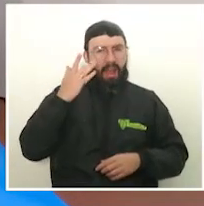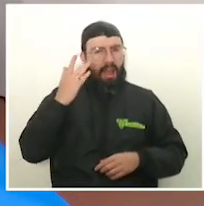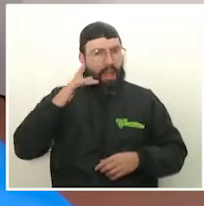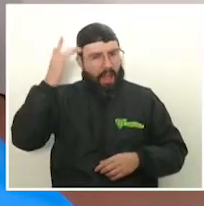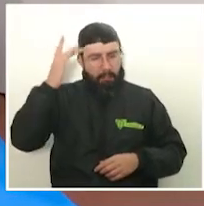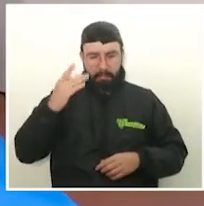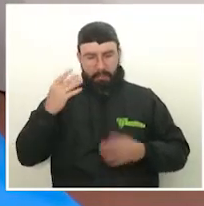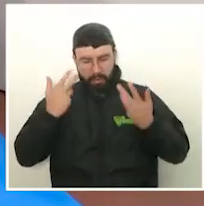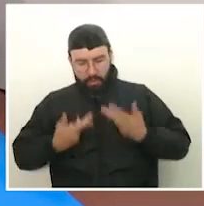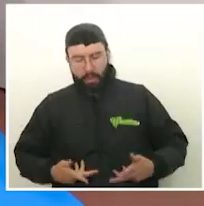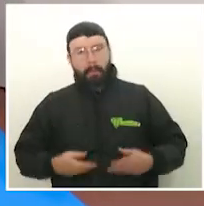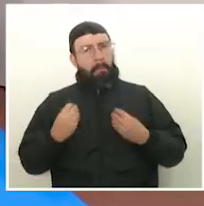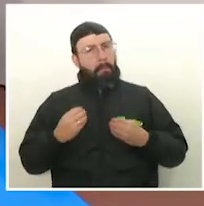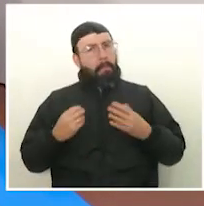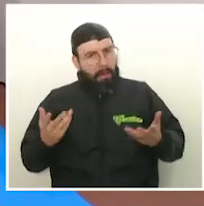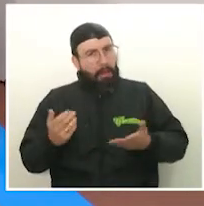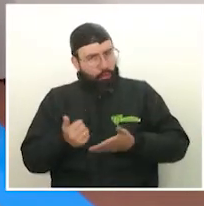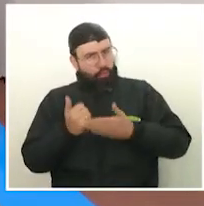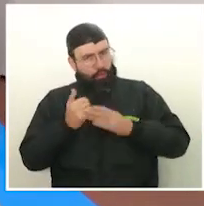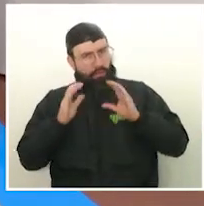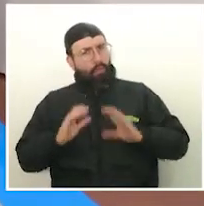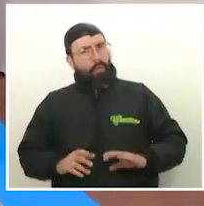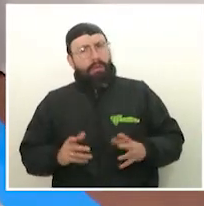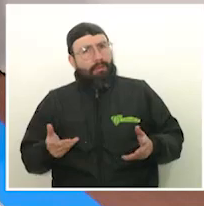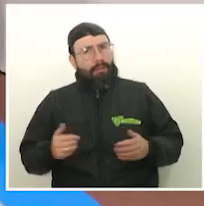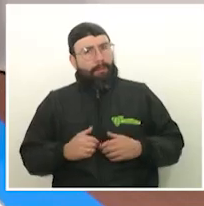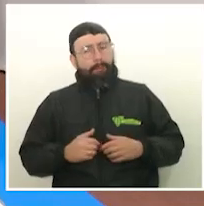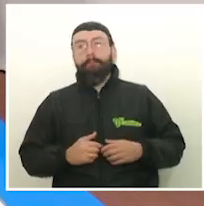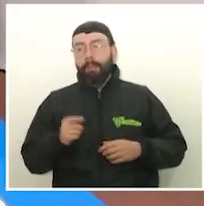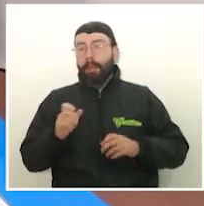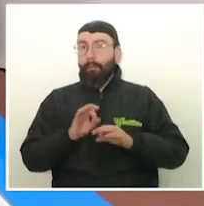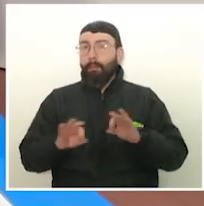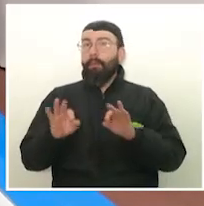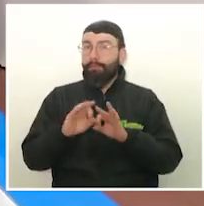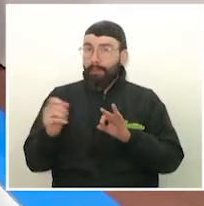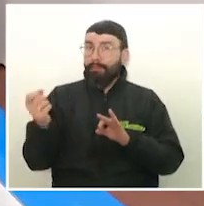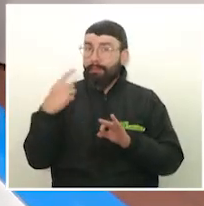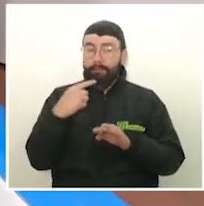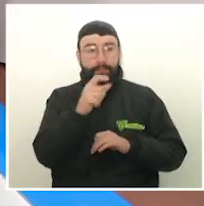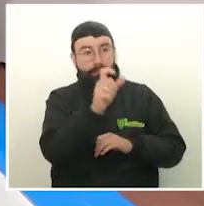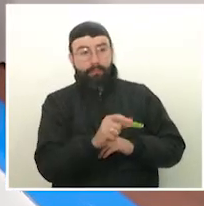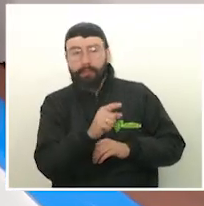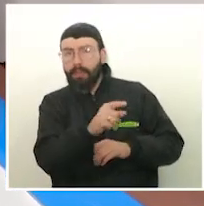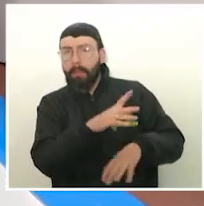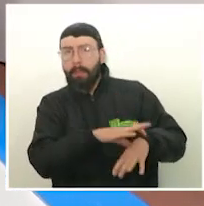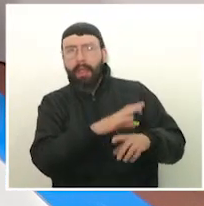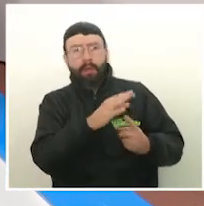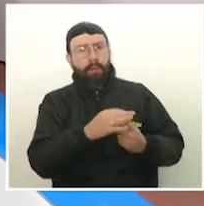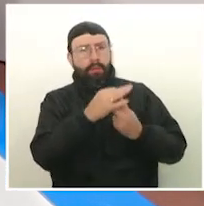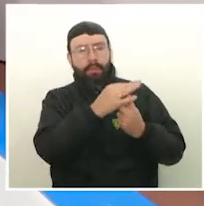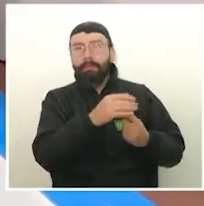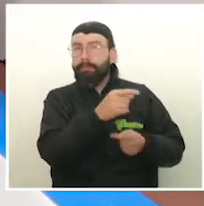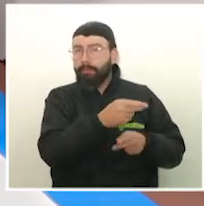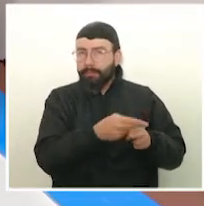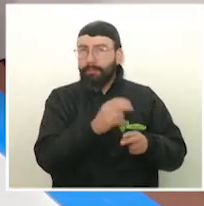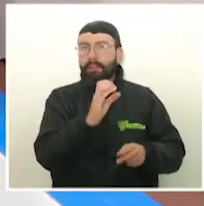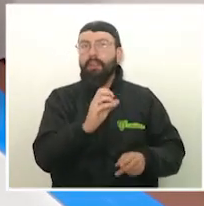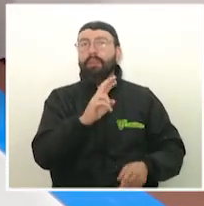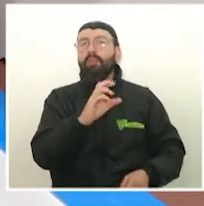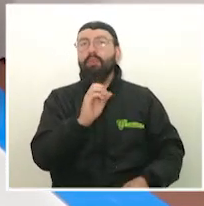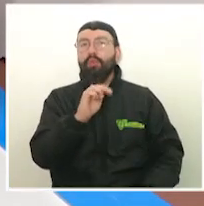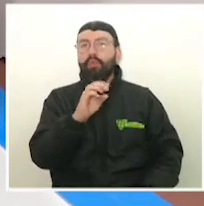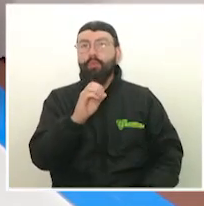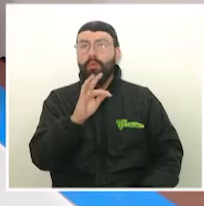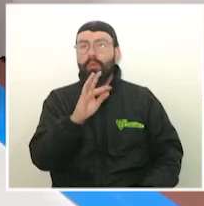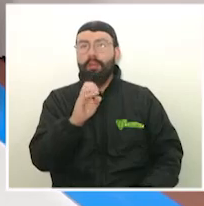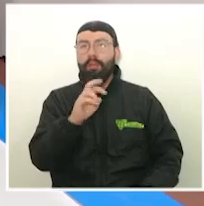es fantástico esta pregunta porque dentro del equipo, en los Parques de la Salud, tenemos a un especialista en cromoterapia, que es